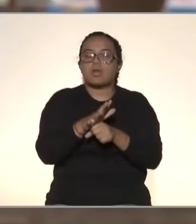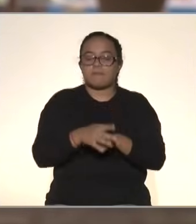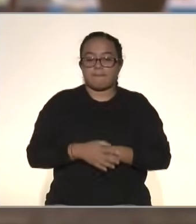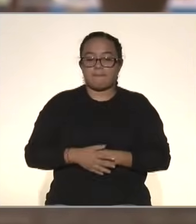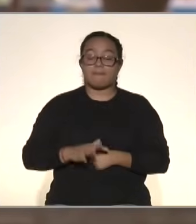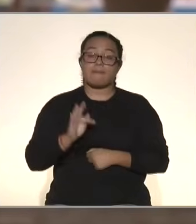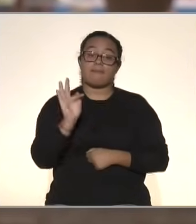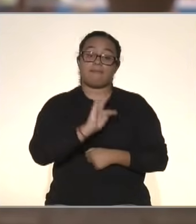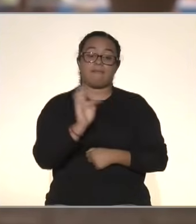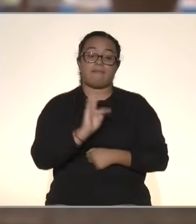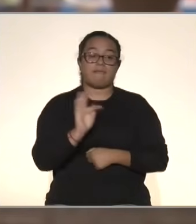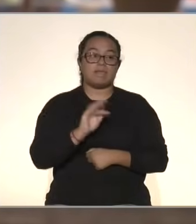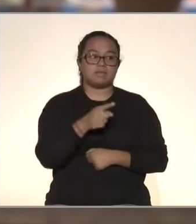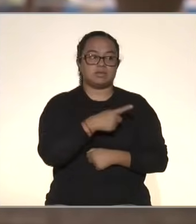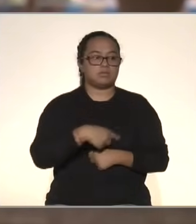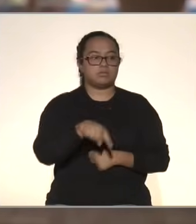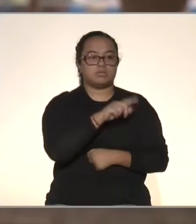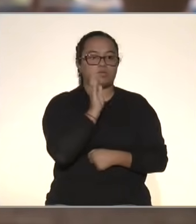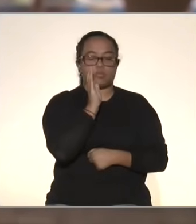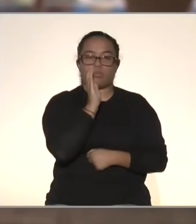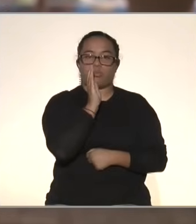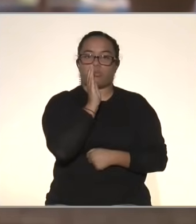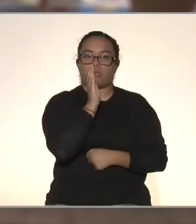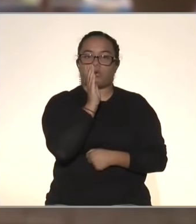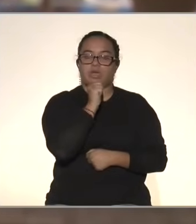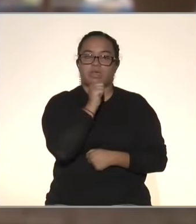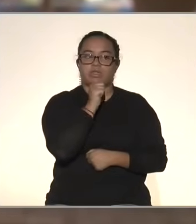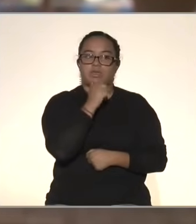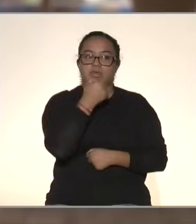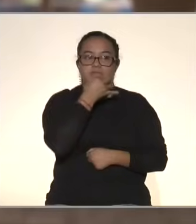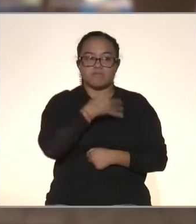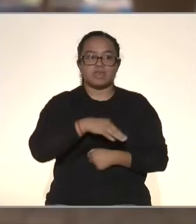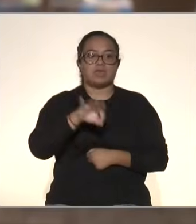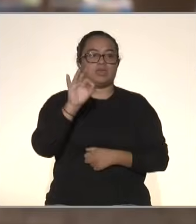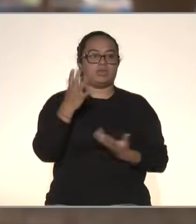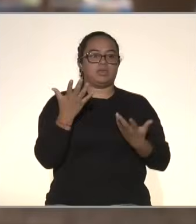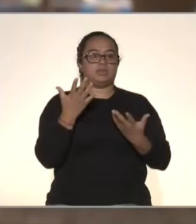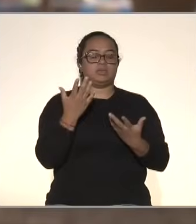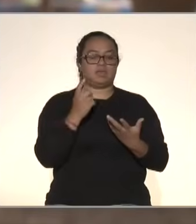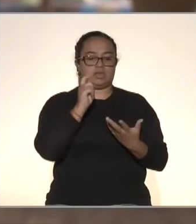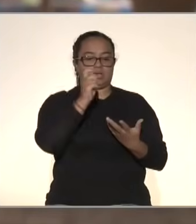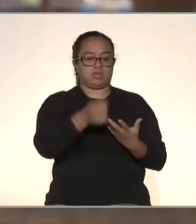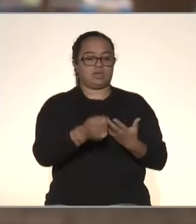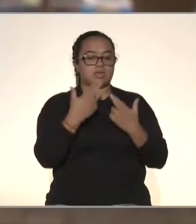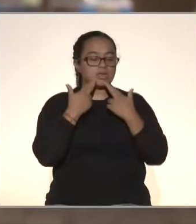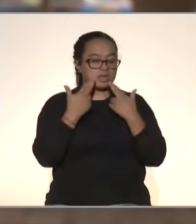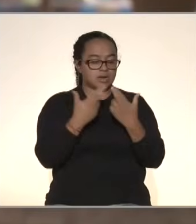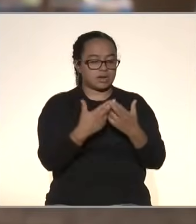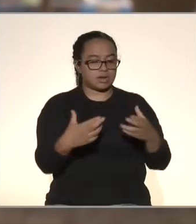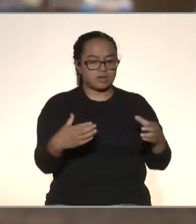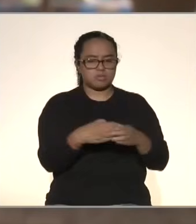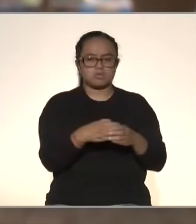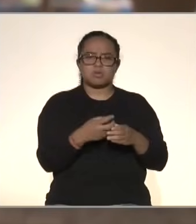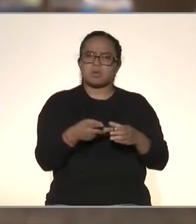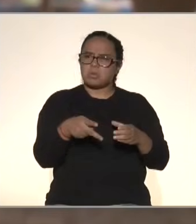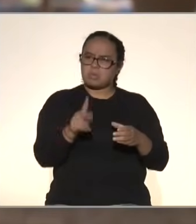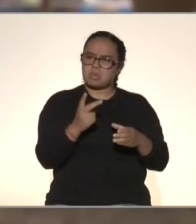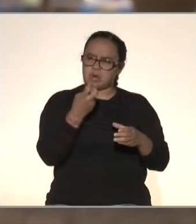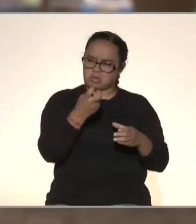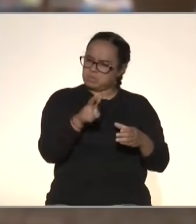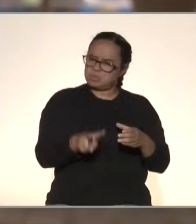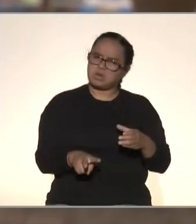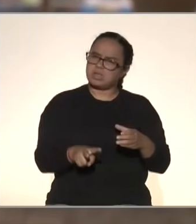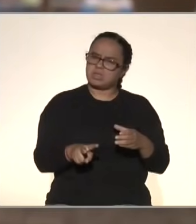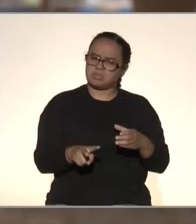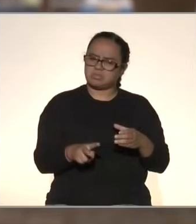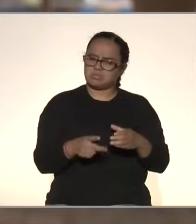que perdíamos la capacidad del festejo, la capacidad de la reunión. Y no